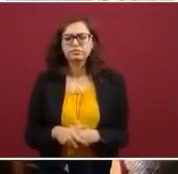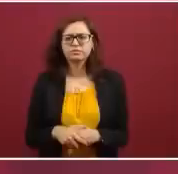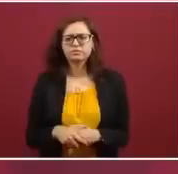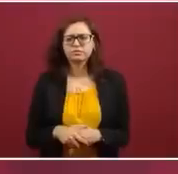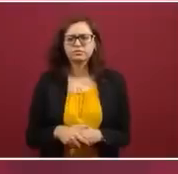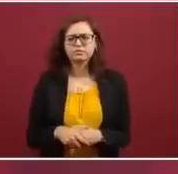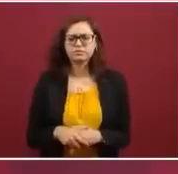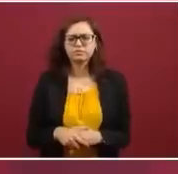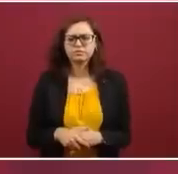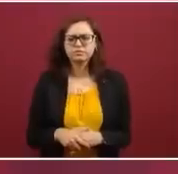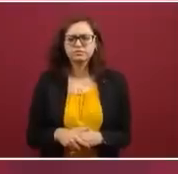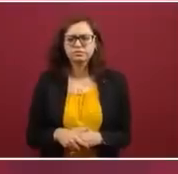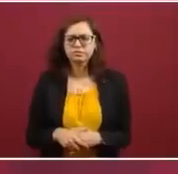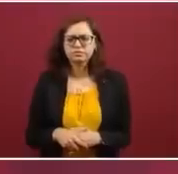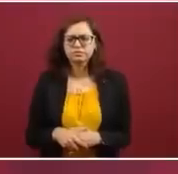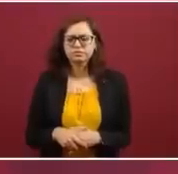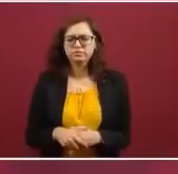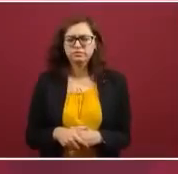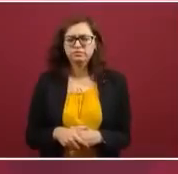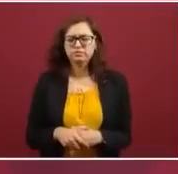tenemos